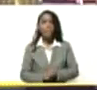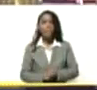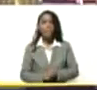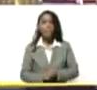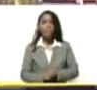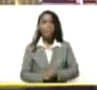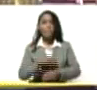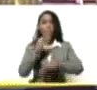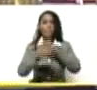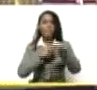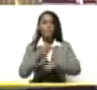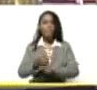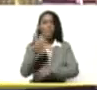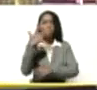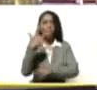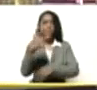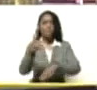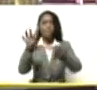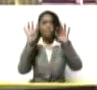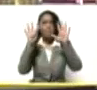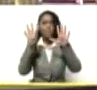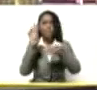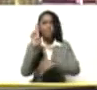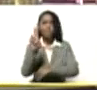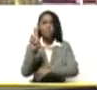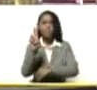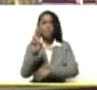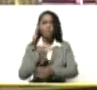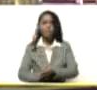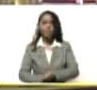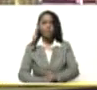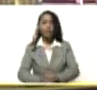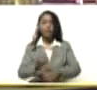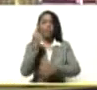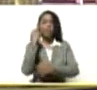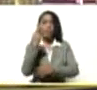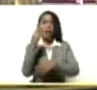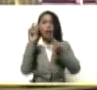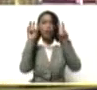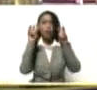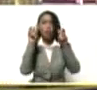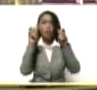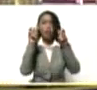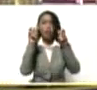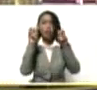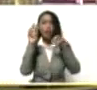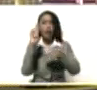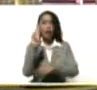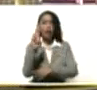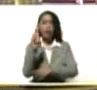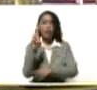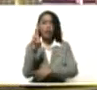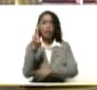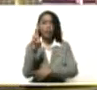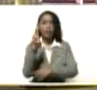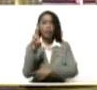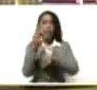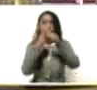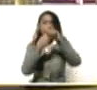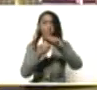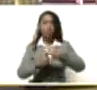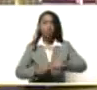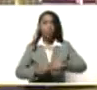enarbolando tres nuevas R's. Tres nuevas R's que subsumen en